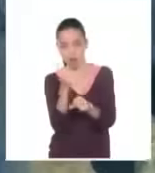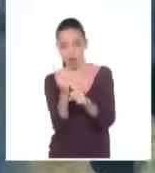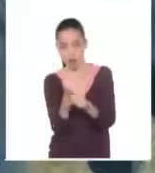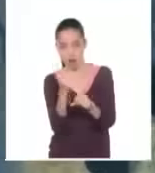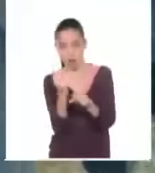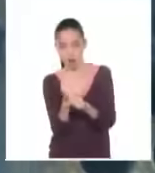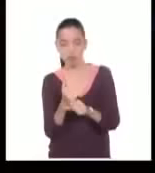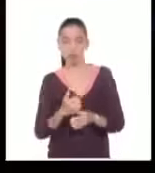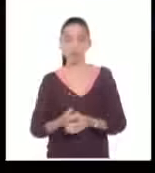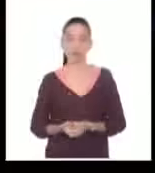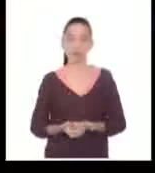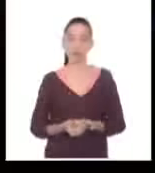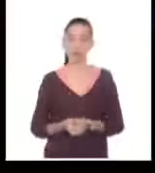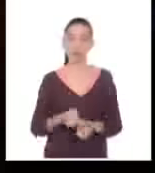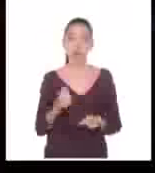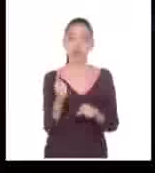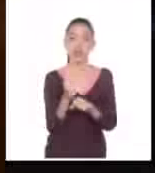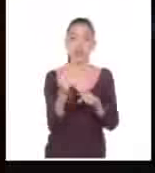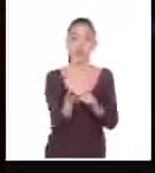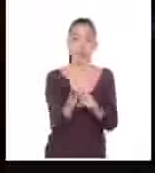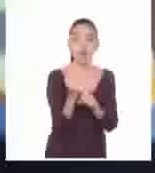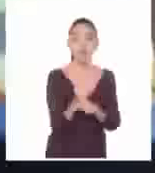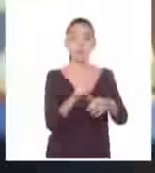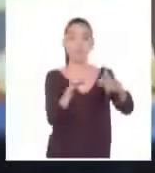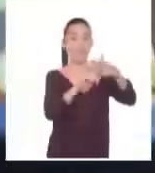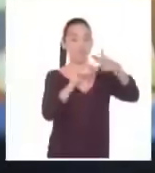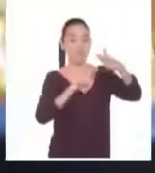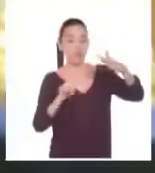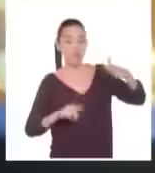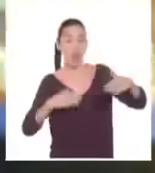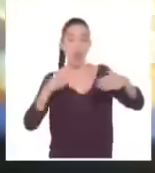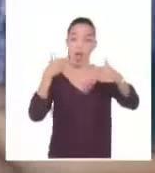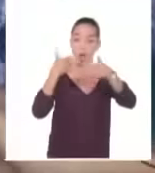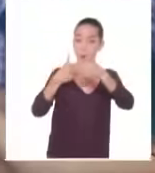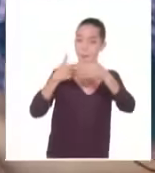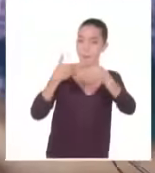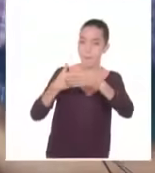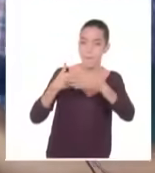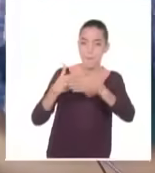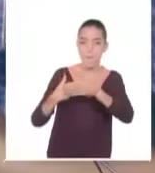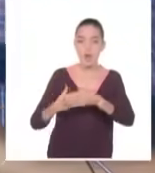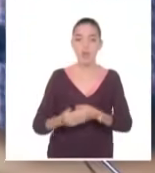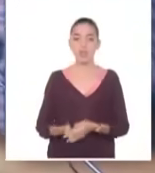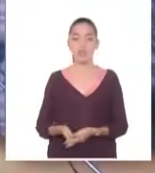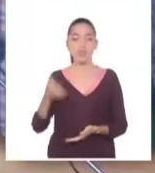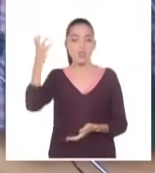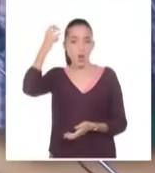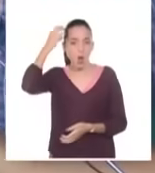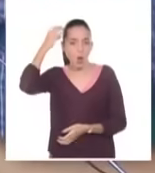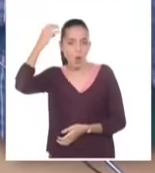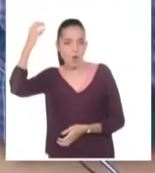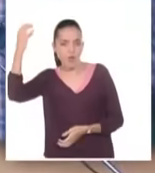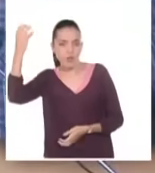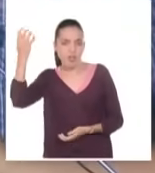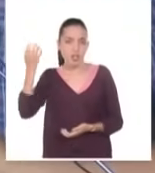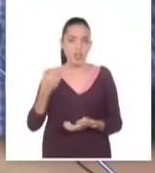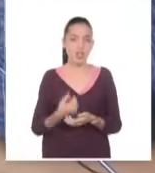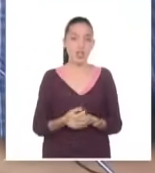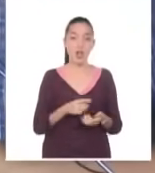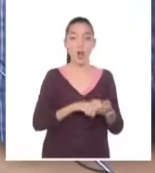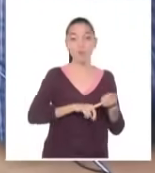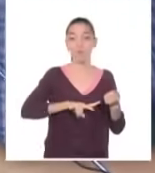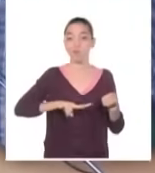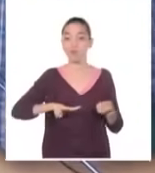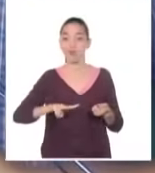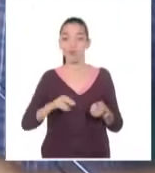trabajadores eléctricos, por los trabajadores de Cupé, no han descansado, y nosotros lo que estamos es con el gobierno, con los territorios, apoyando